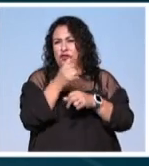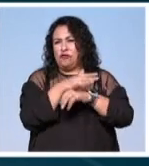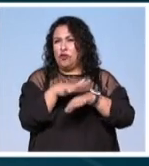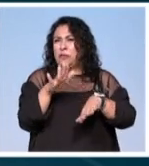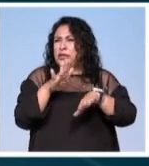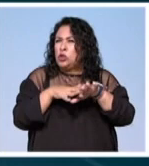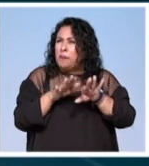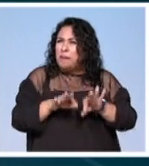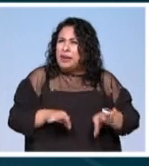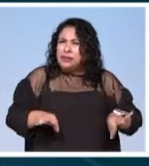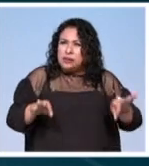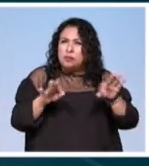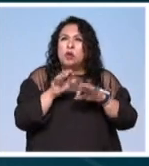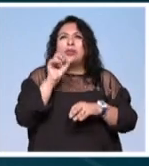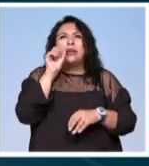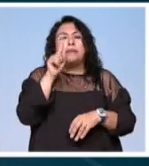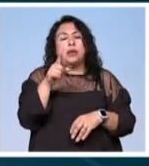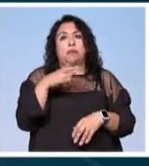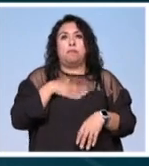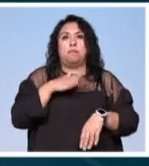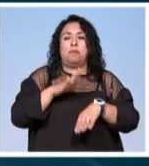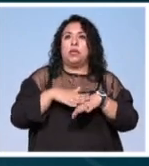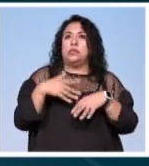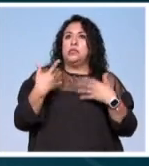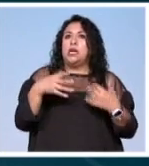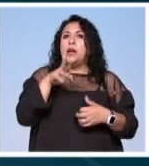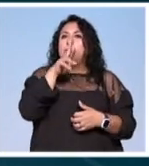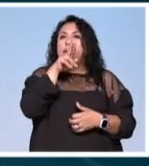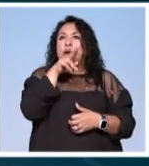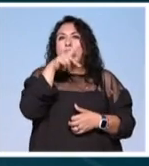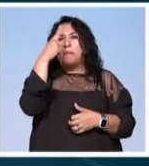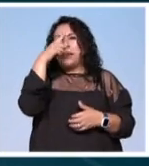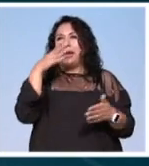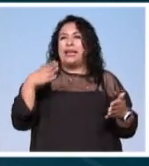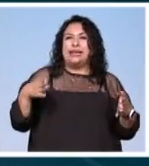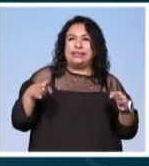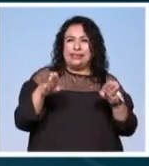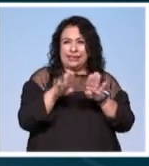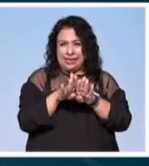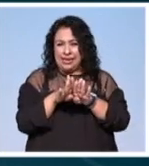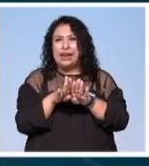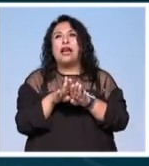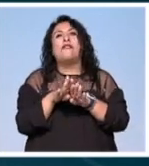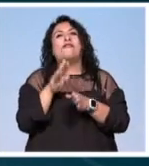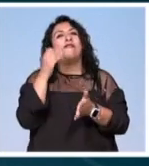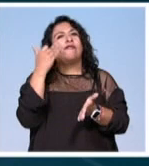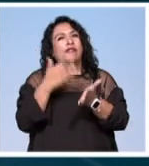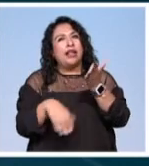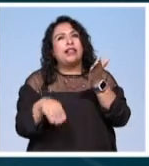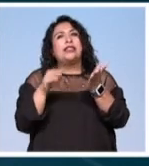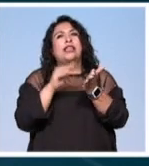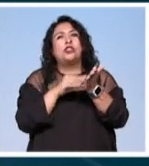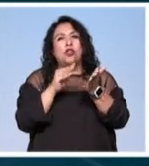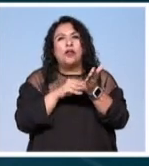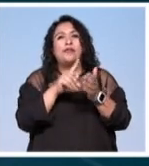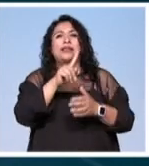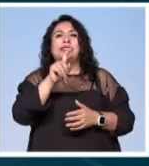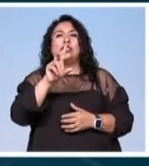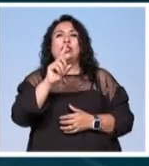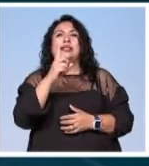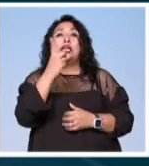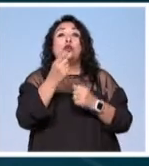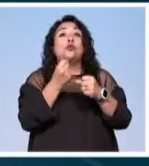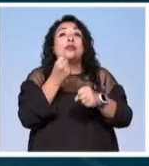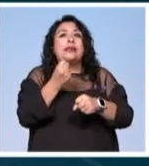datos más importantes pero también los más alarmantes son que para cerrar la brecha de género Todavía faltan 131